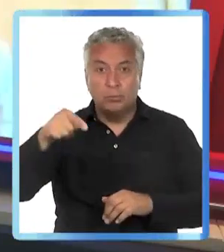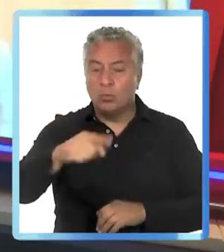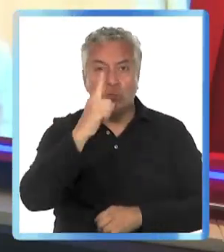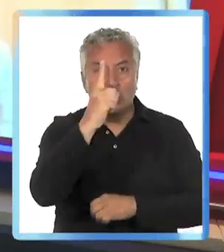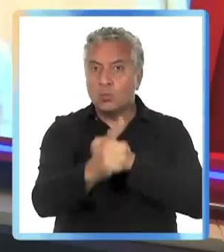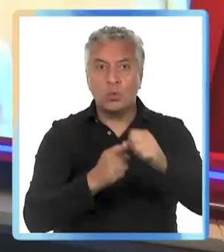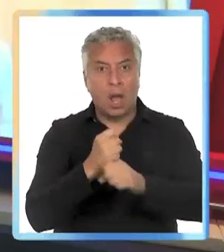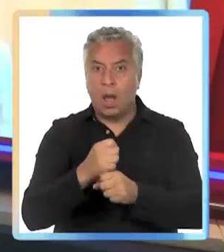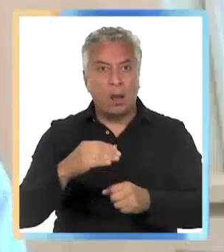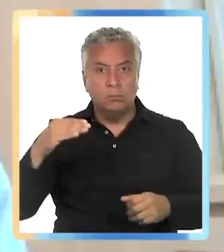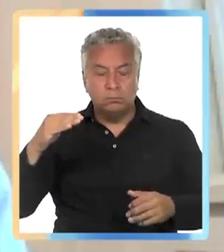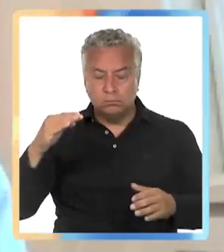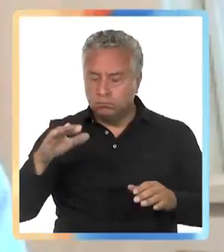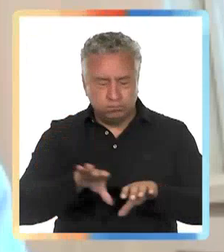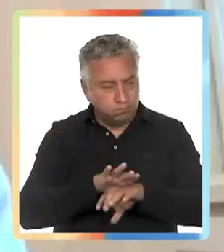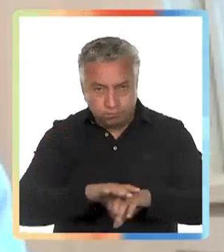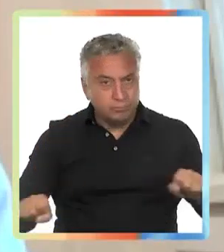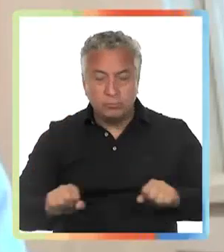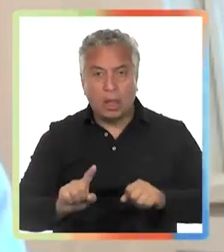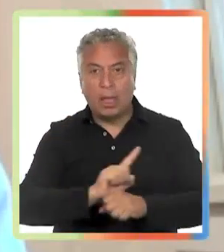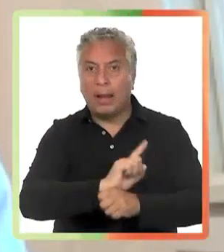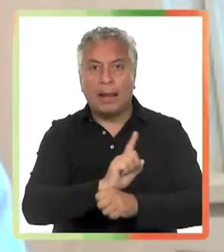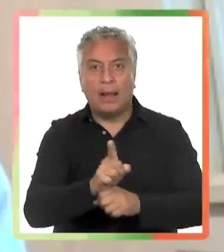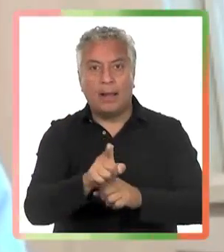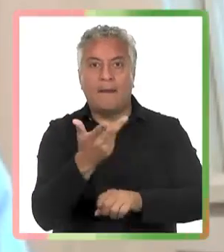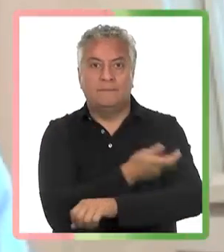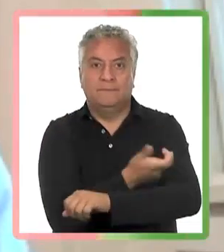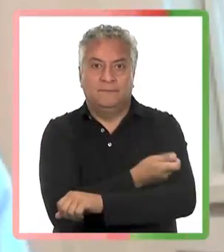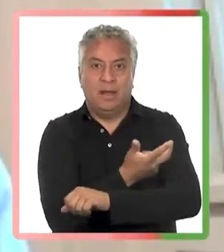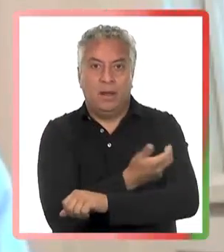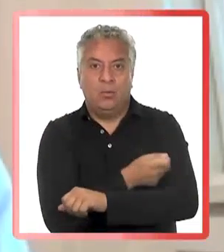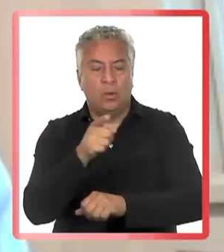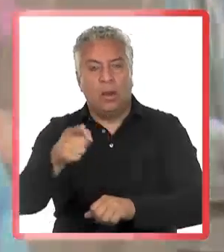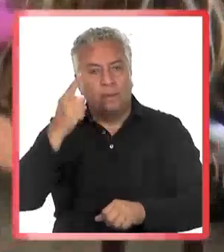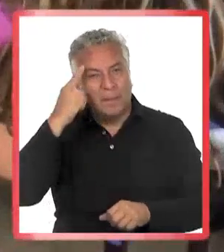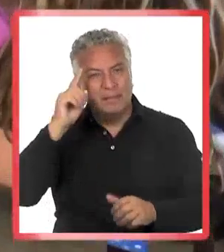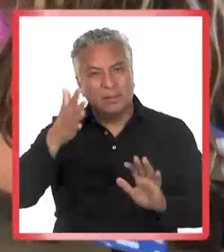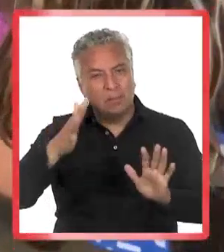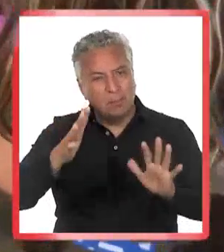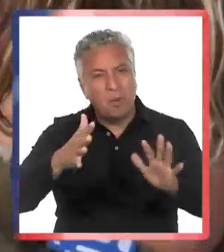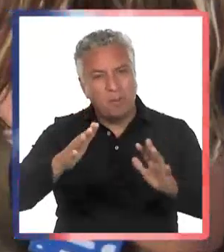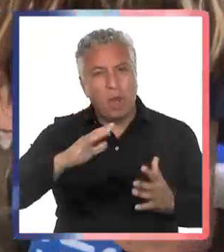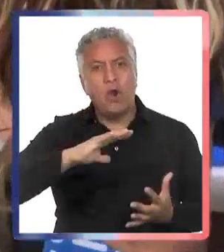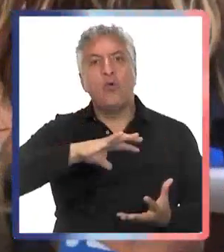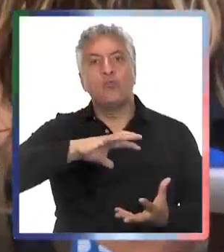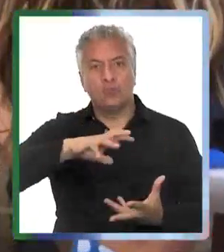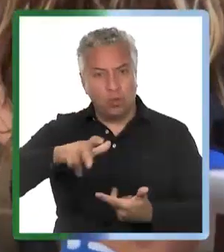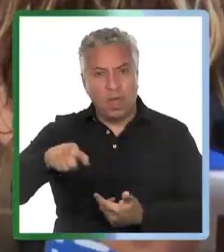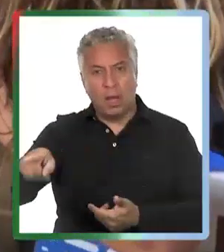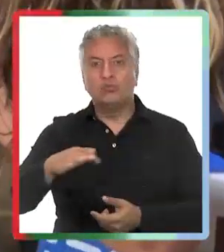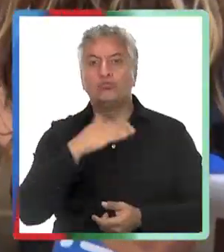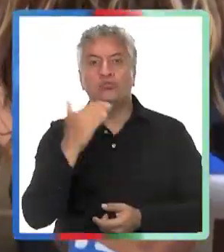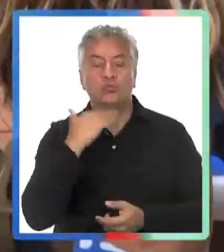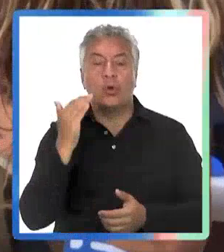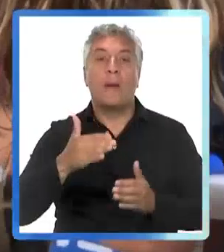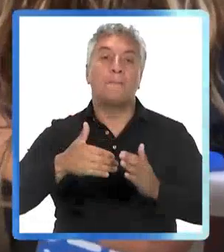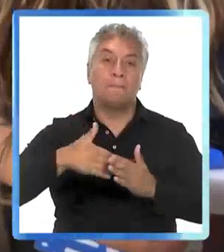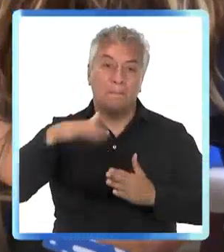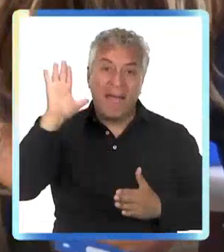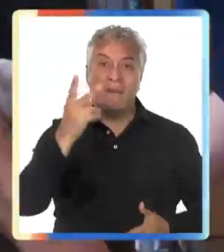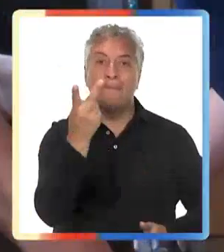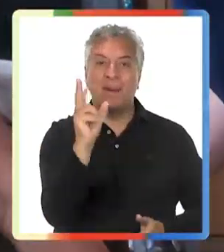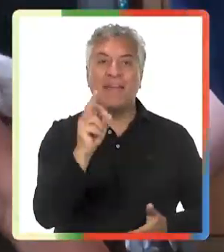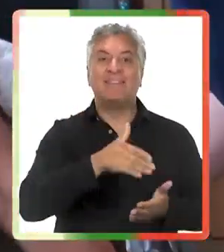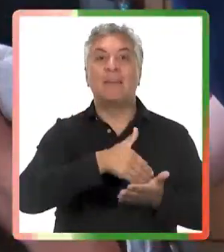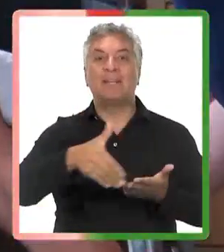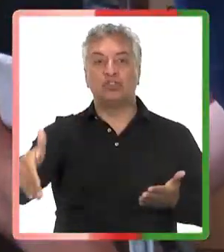disponibles aquí en menos de un año, pudimos tener varios tipos de vacunas, y esas vacunas se estima a nivel mundial que han evitado más